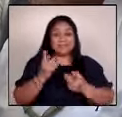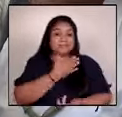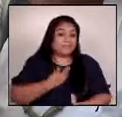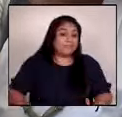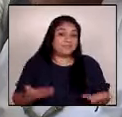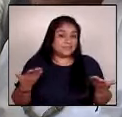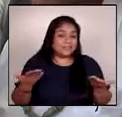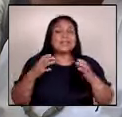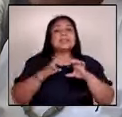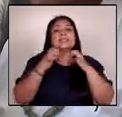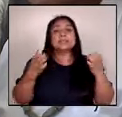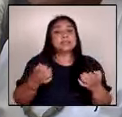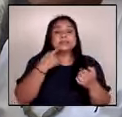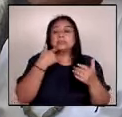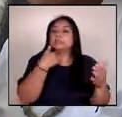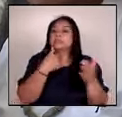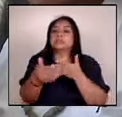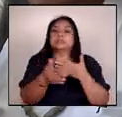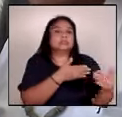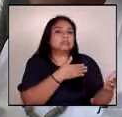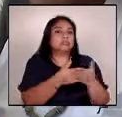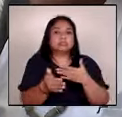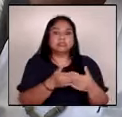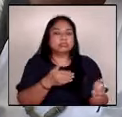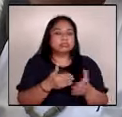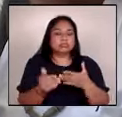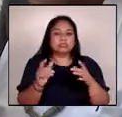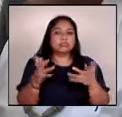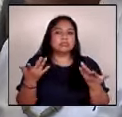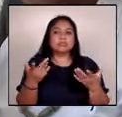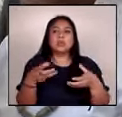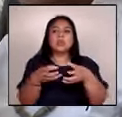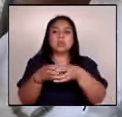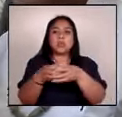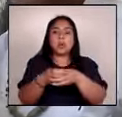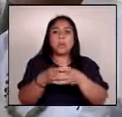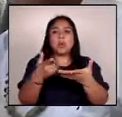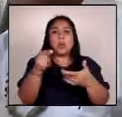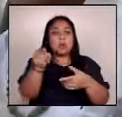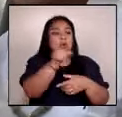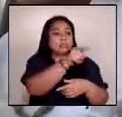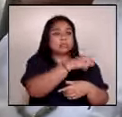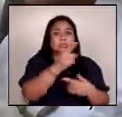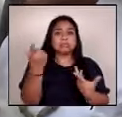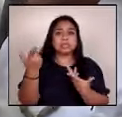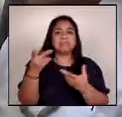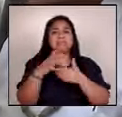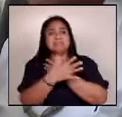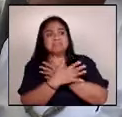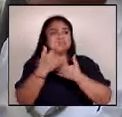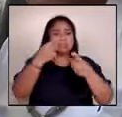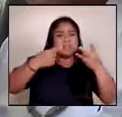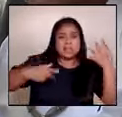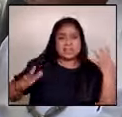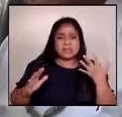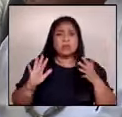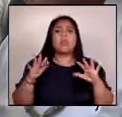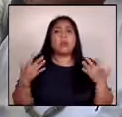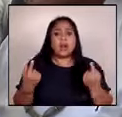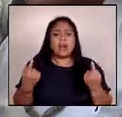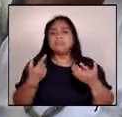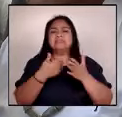misma manera, independientemente de con qué partido fueron electos, los señores tienen un mandato y el mandato